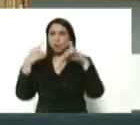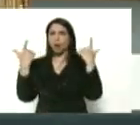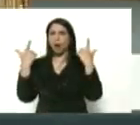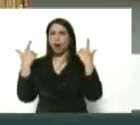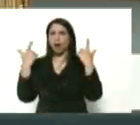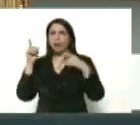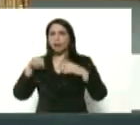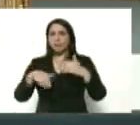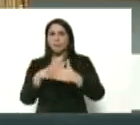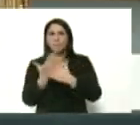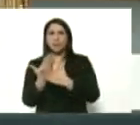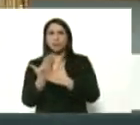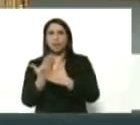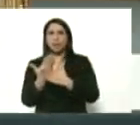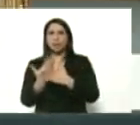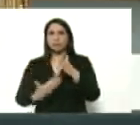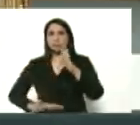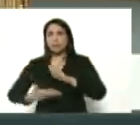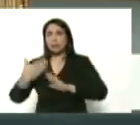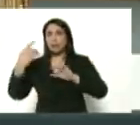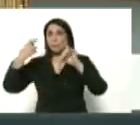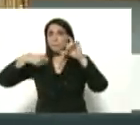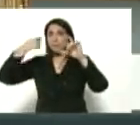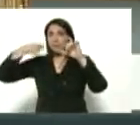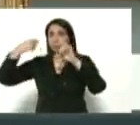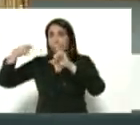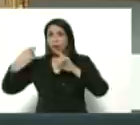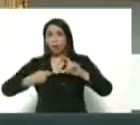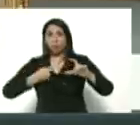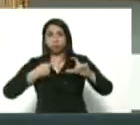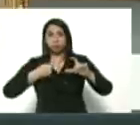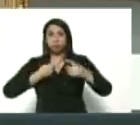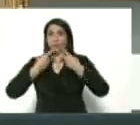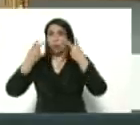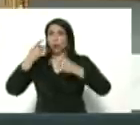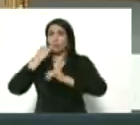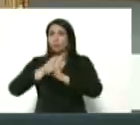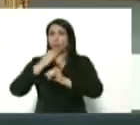en la madrugada salieron videítos por las redes sociales